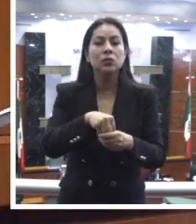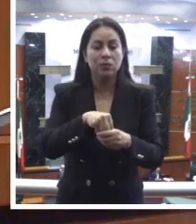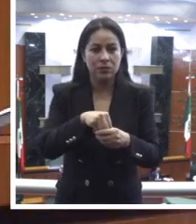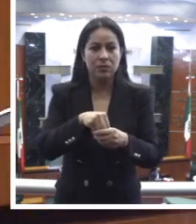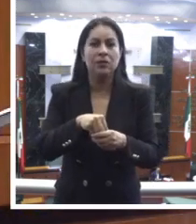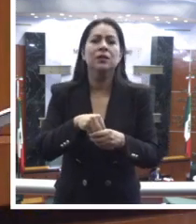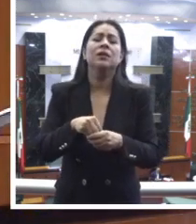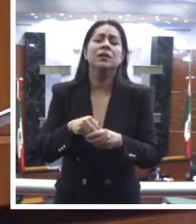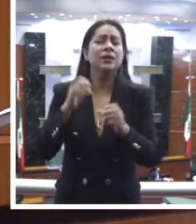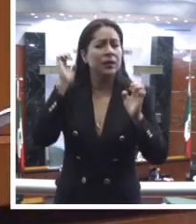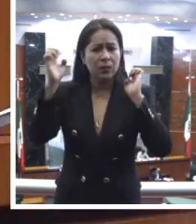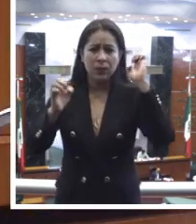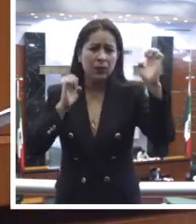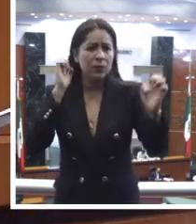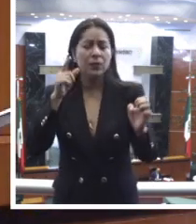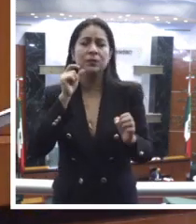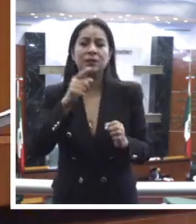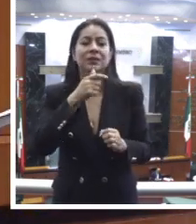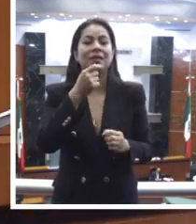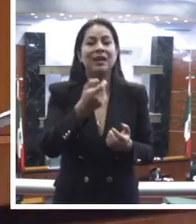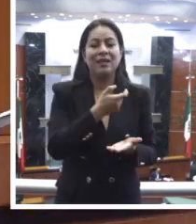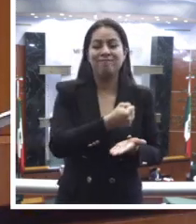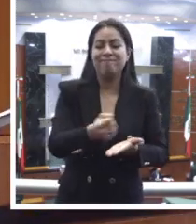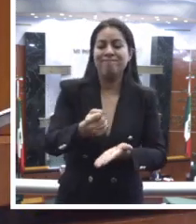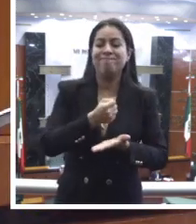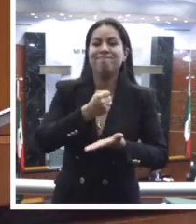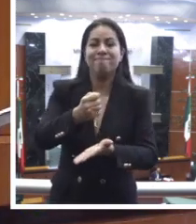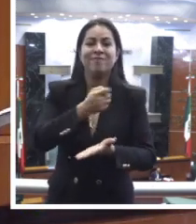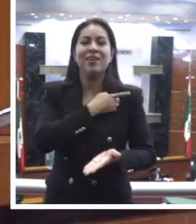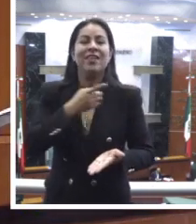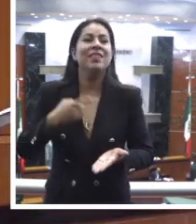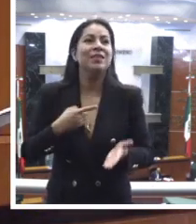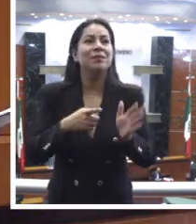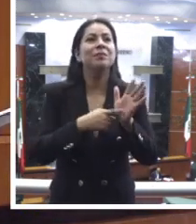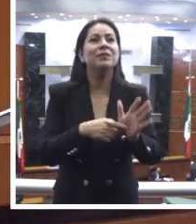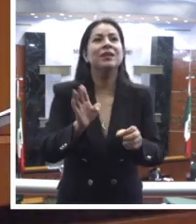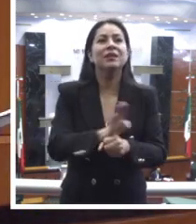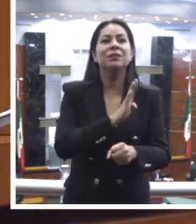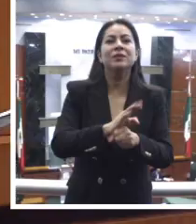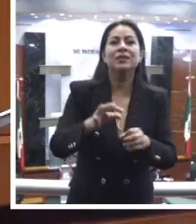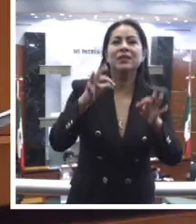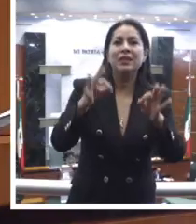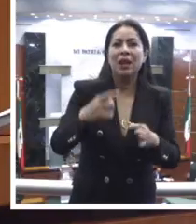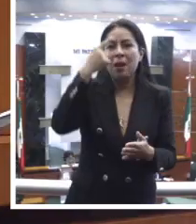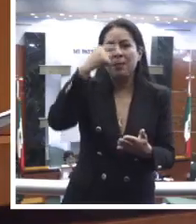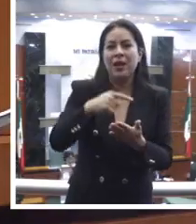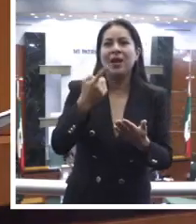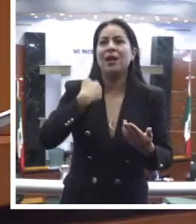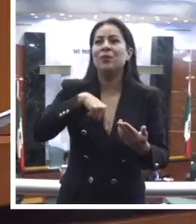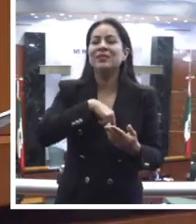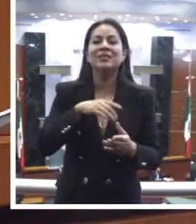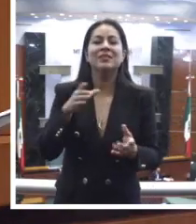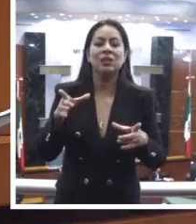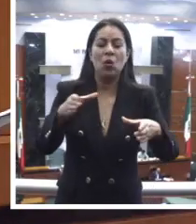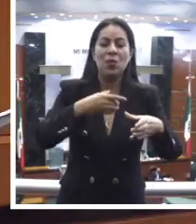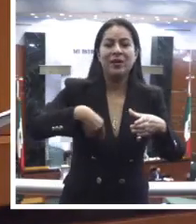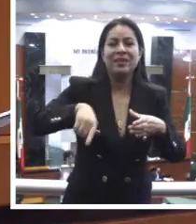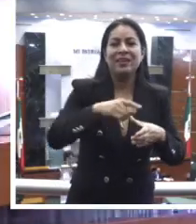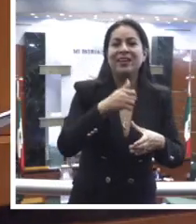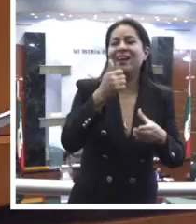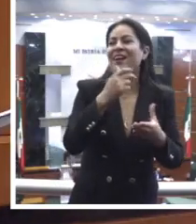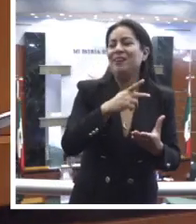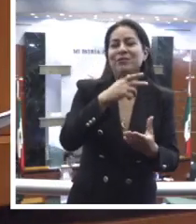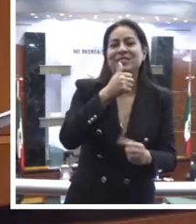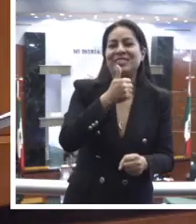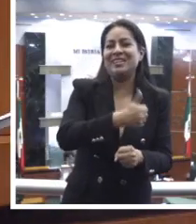y sostenibles. Cada peso invertido debe reflejarse en beneficios reales para nuestras comunidades. Cada